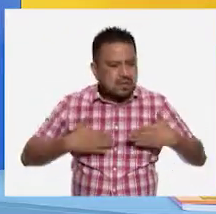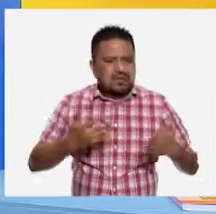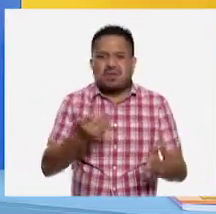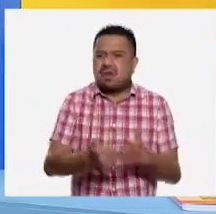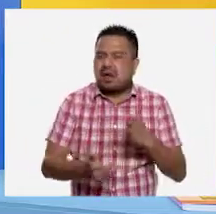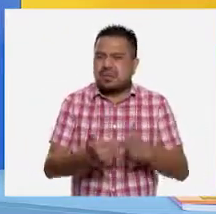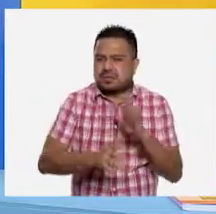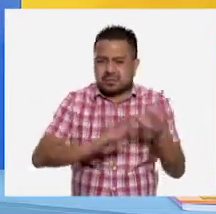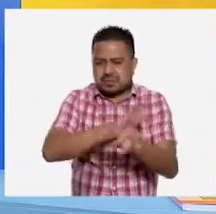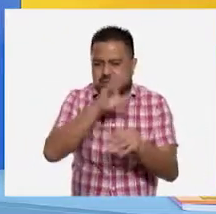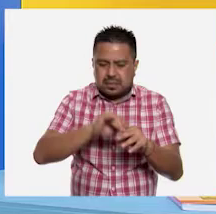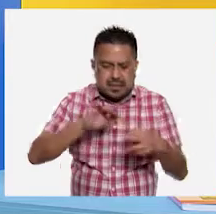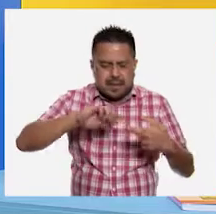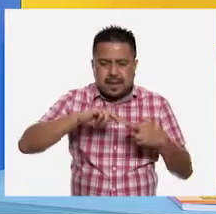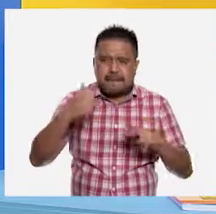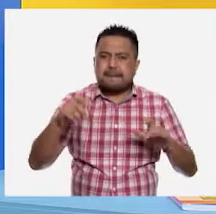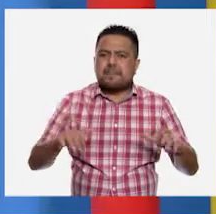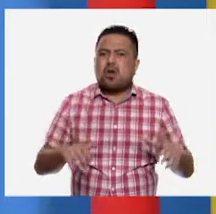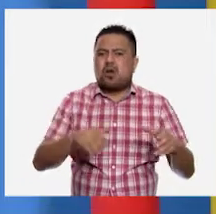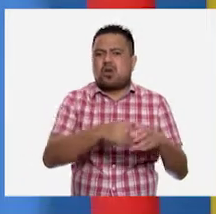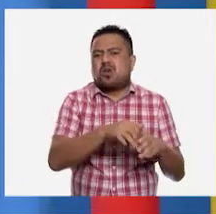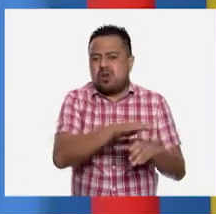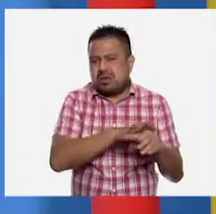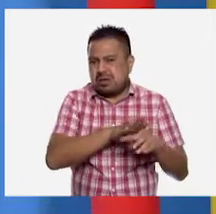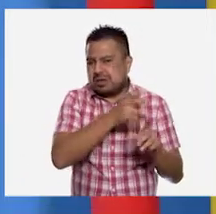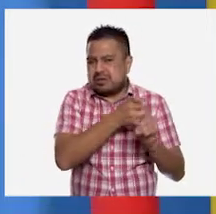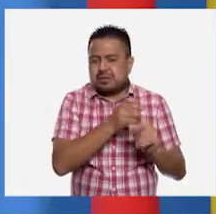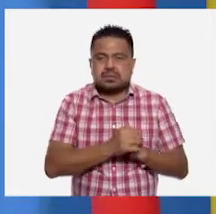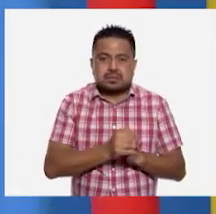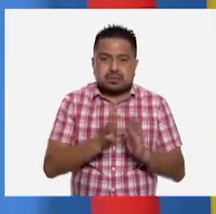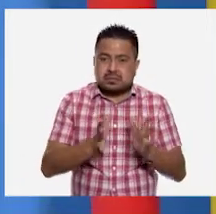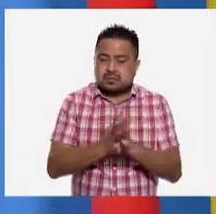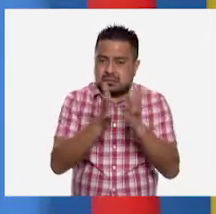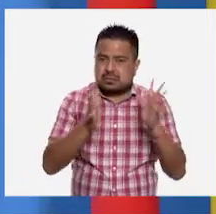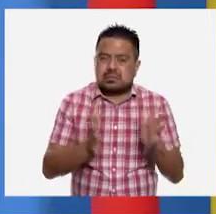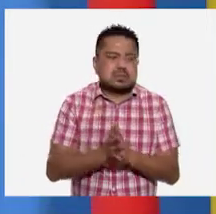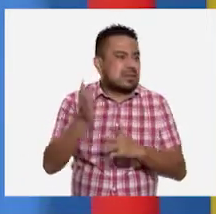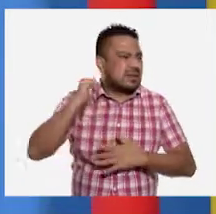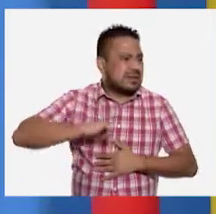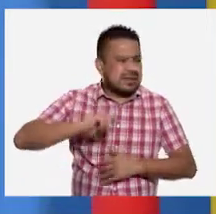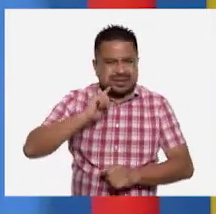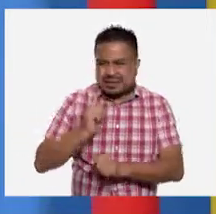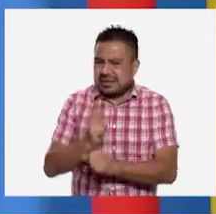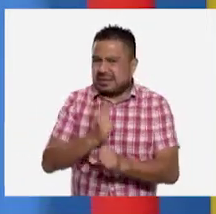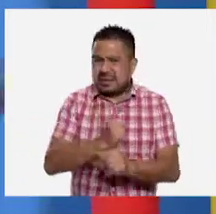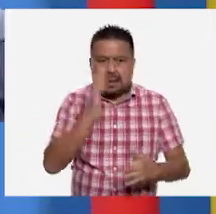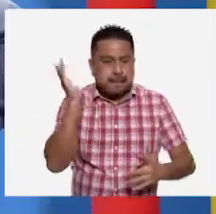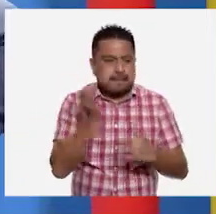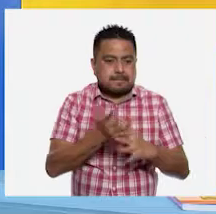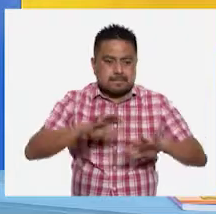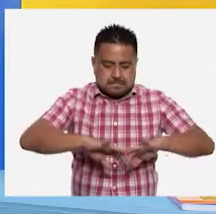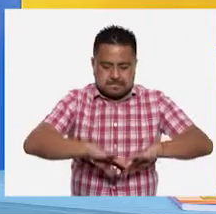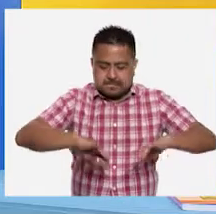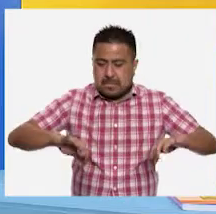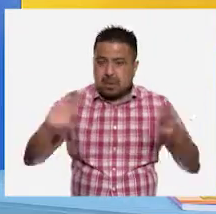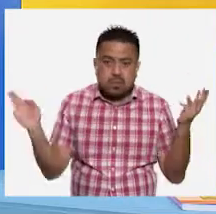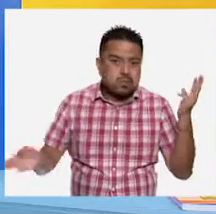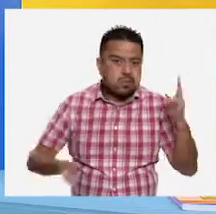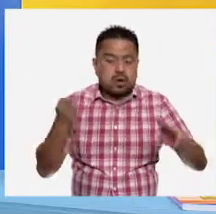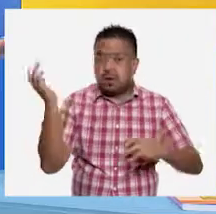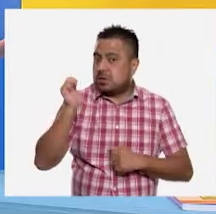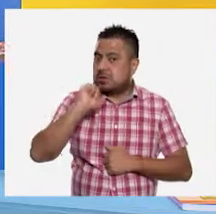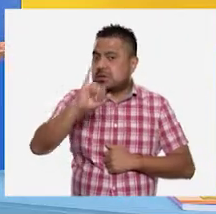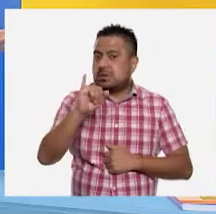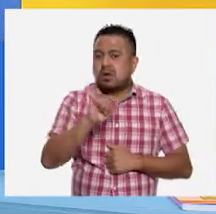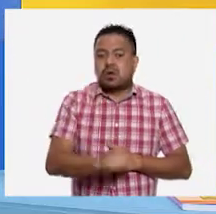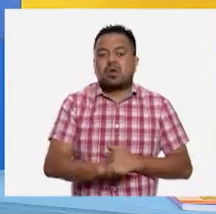lo que estuviera relacionado con el comunismo. Eso de la Guerra Fría se ve que dividió al mundo. Bastante.